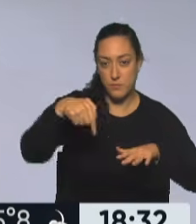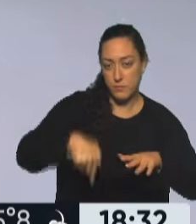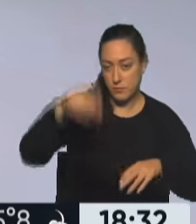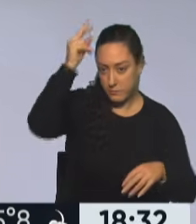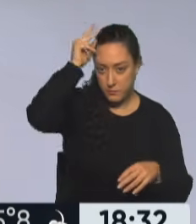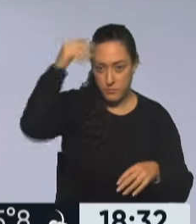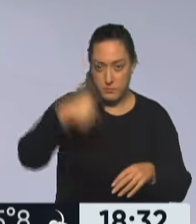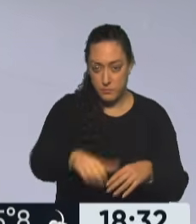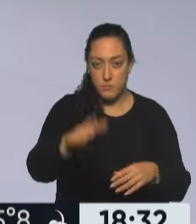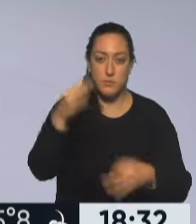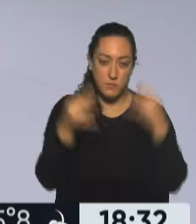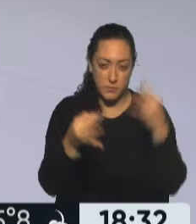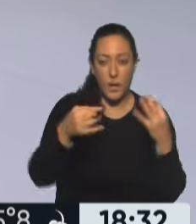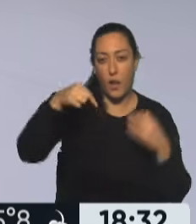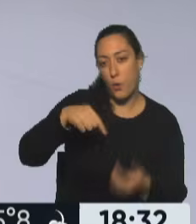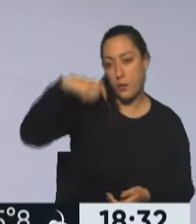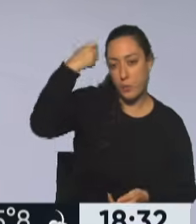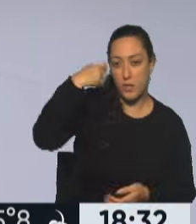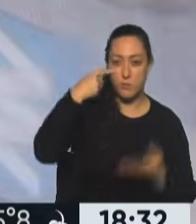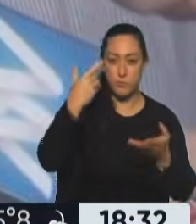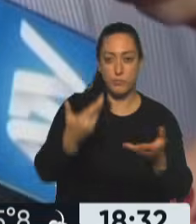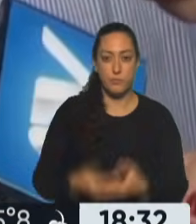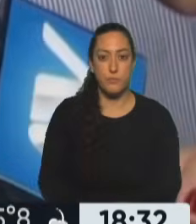con este recuento de votos de la segunda vuelta electoral.